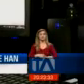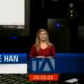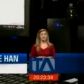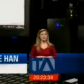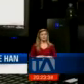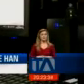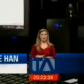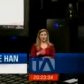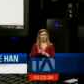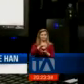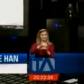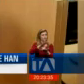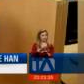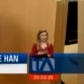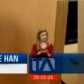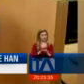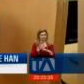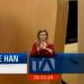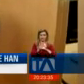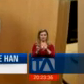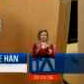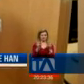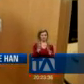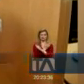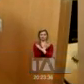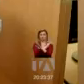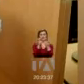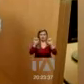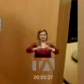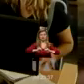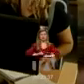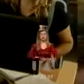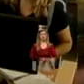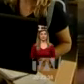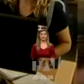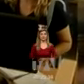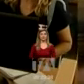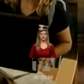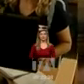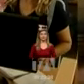el país está preparado. En Guayaquil, Carlos Acoto, 24 horas.